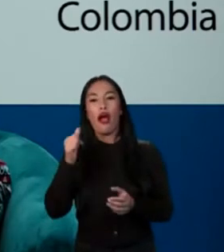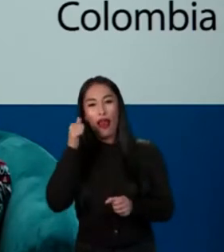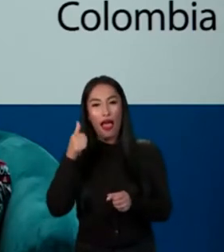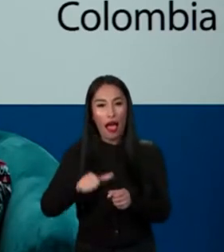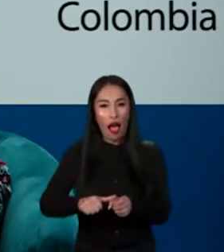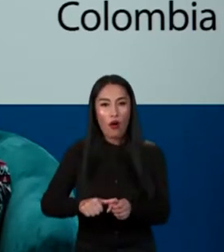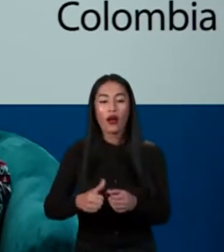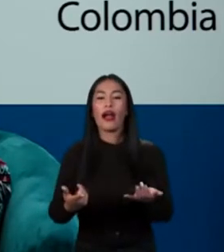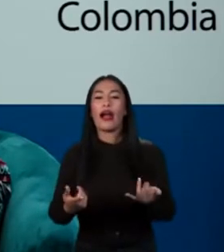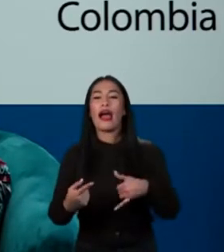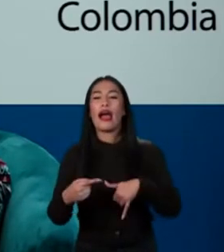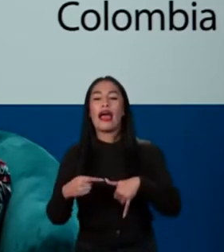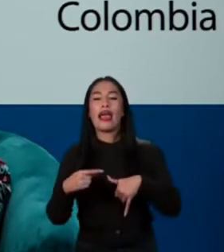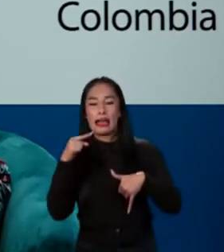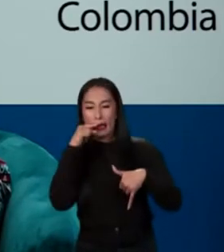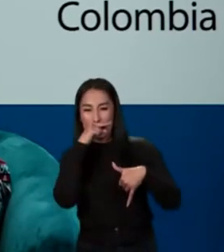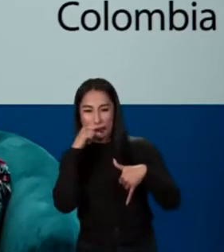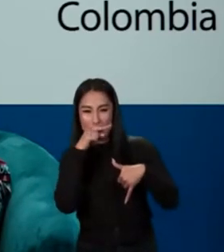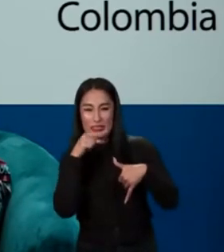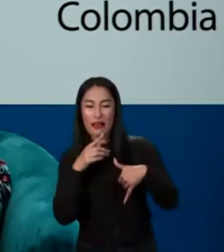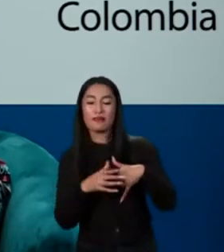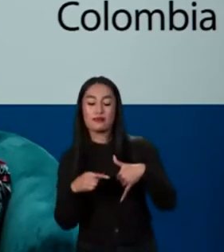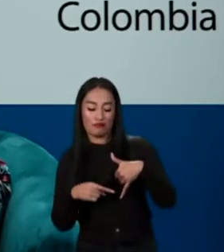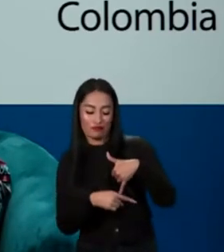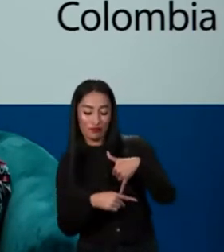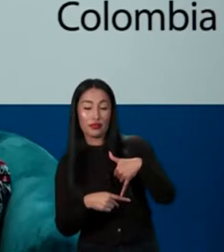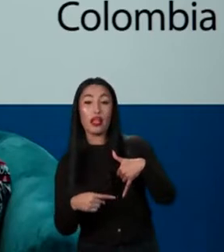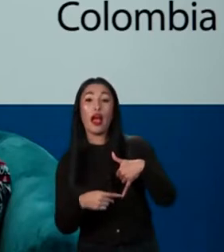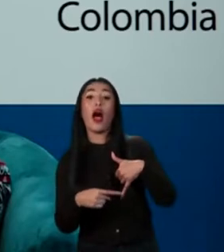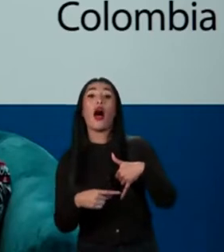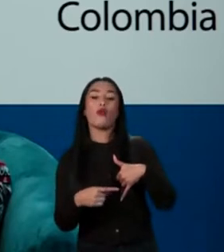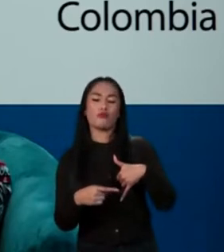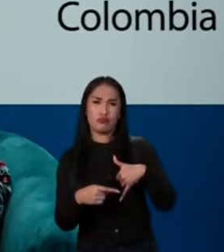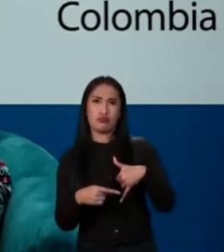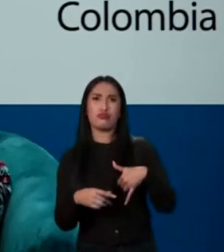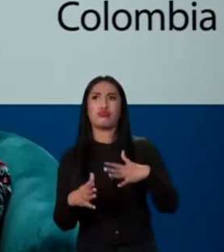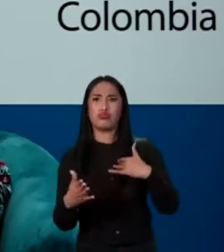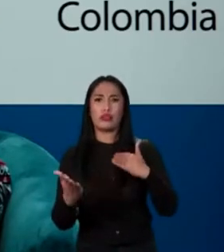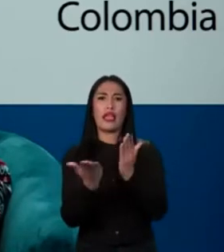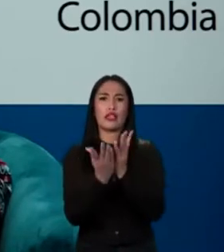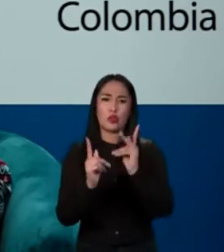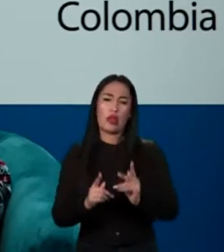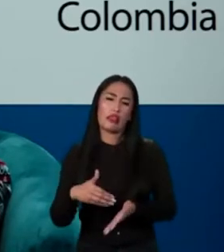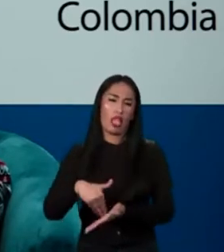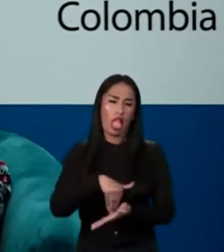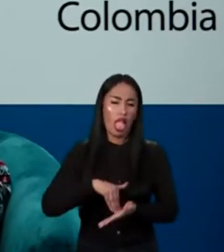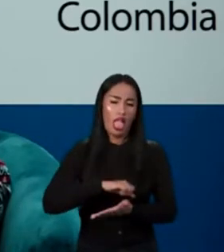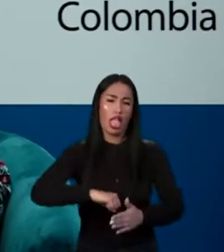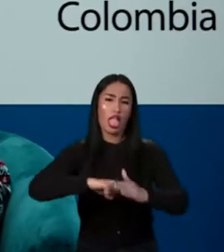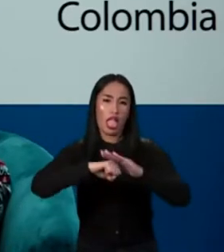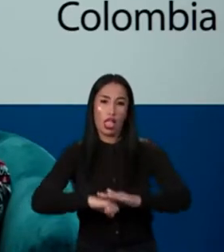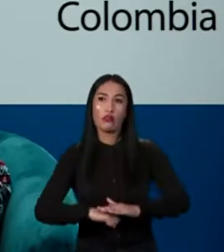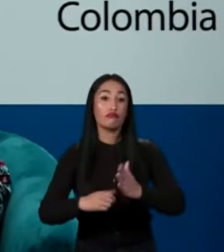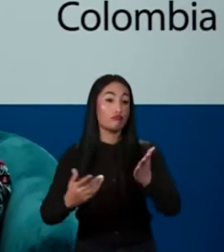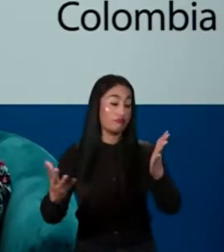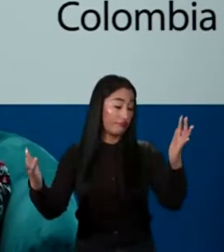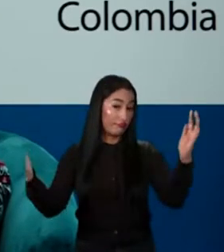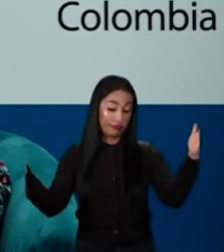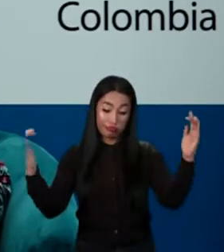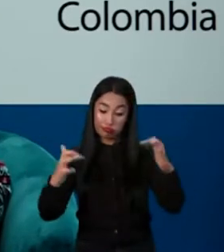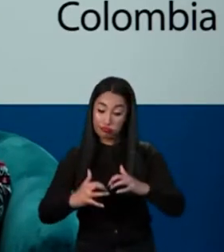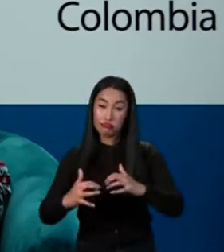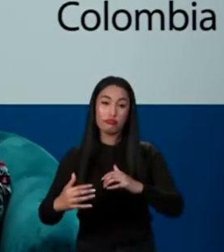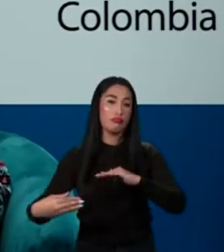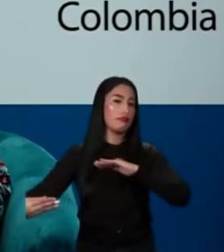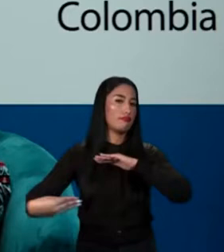leticia otra sede donde recibimos estudiantes vulnerables siempre hemos tenido programas de